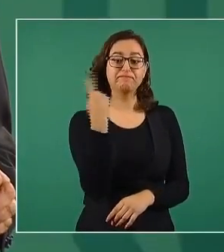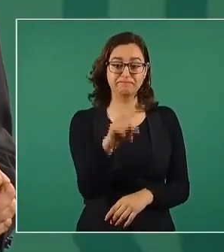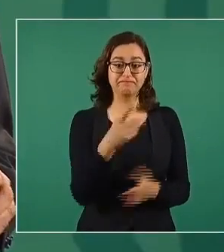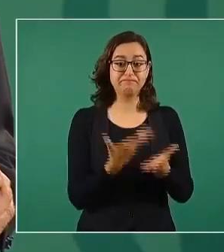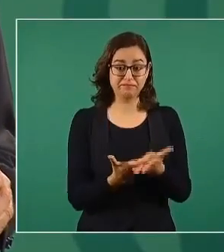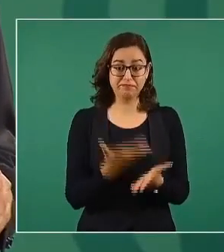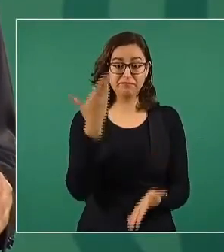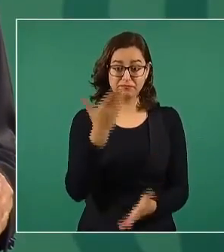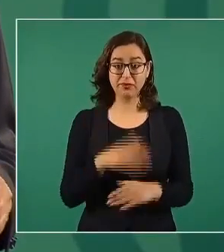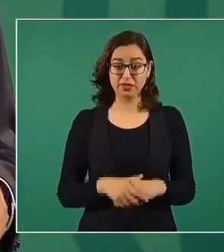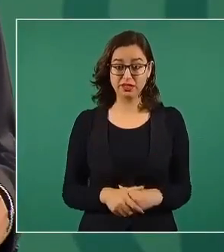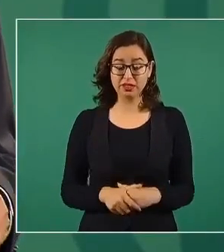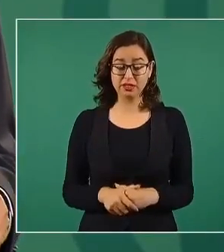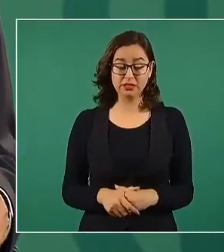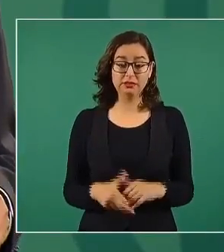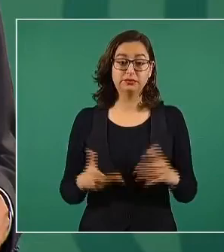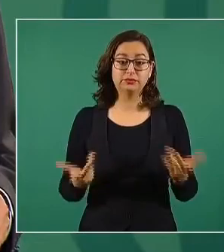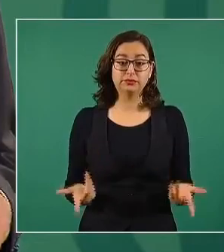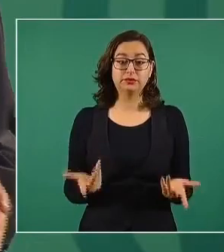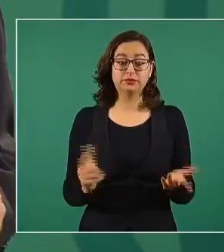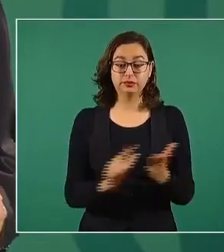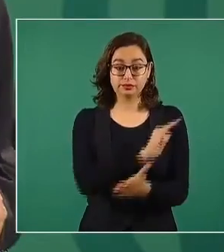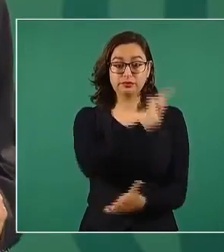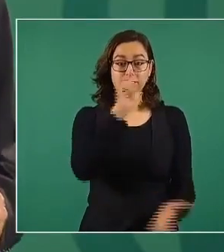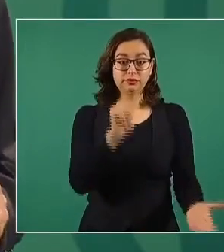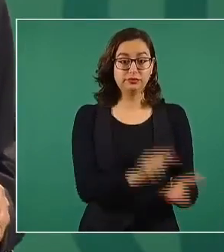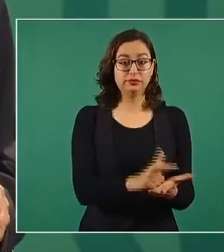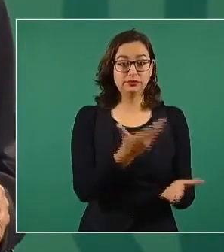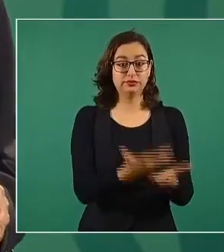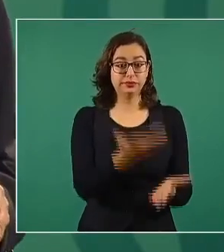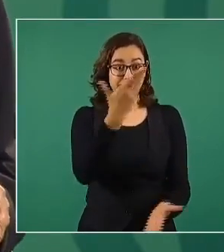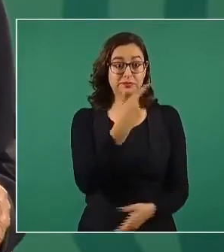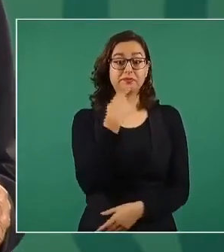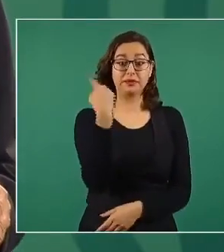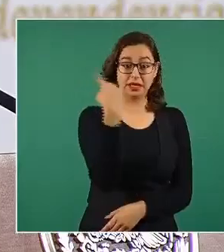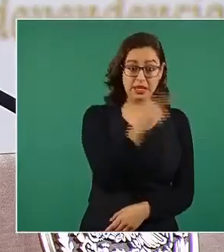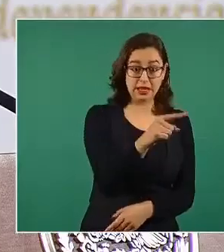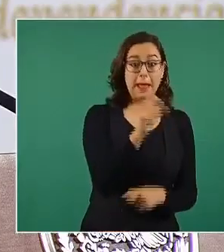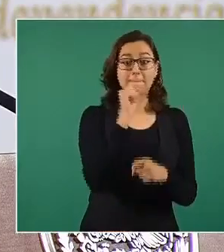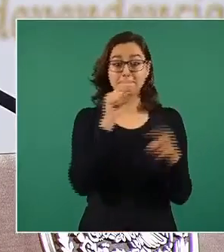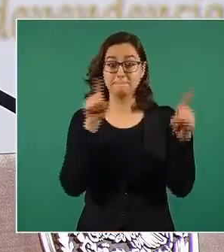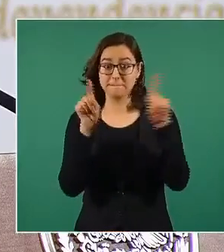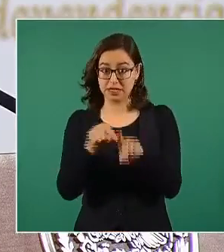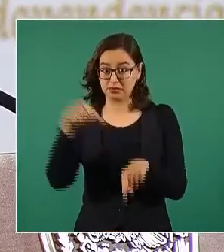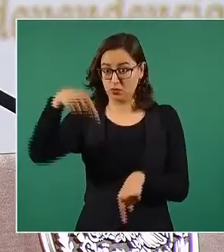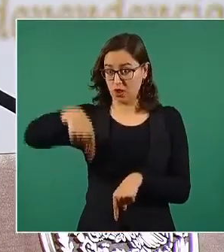Hay que denunciarlo legalmente, y lo que ustedes están haciendo.